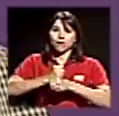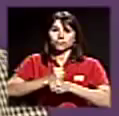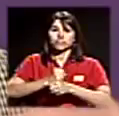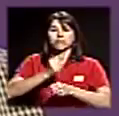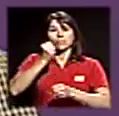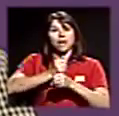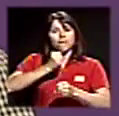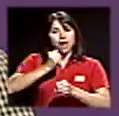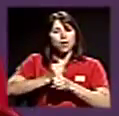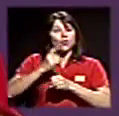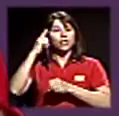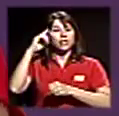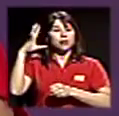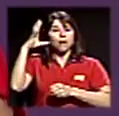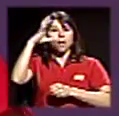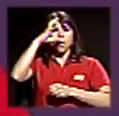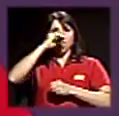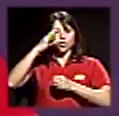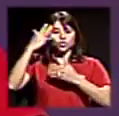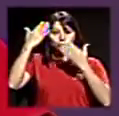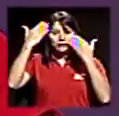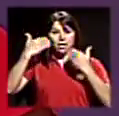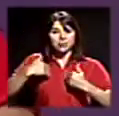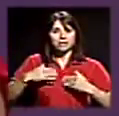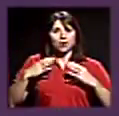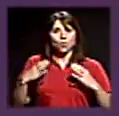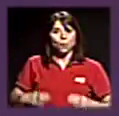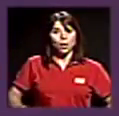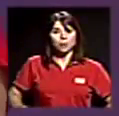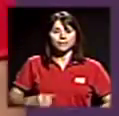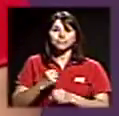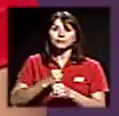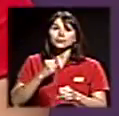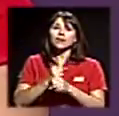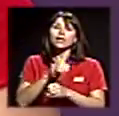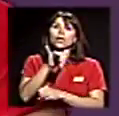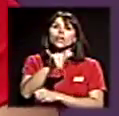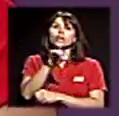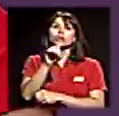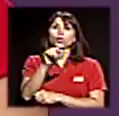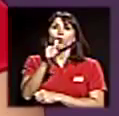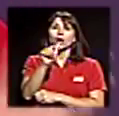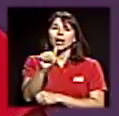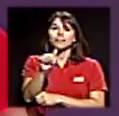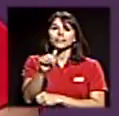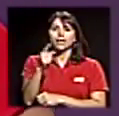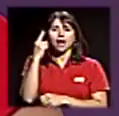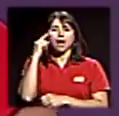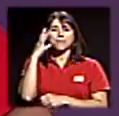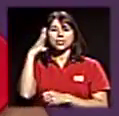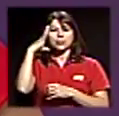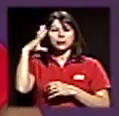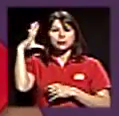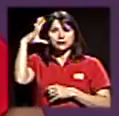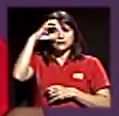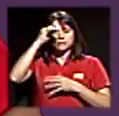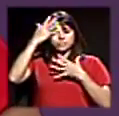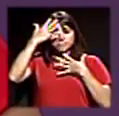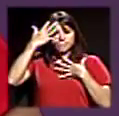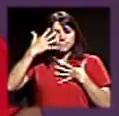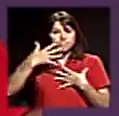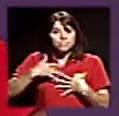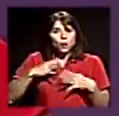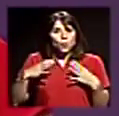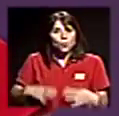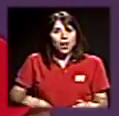trabajo de conciencia corporal, el trabajo de yoga, porque para mí conciencia corporal es también yoga, o sea, son muchas herramientas